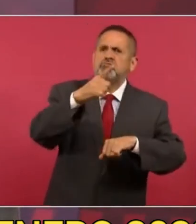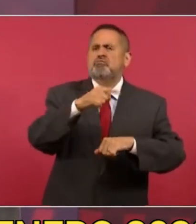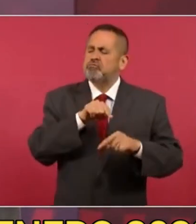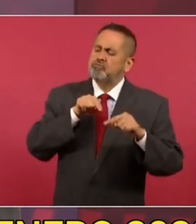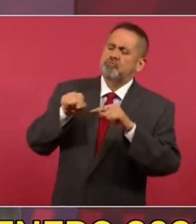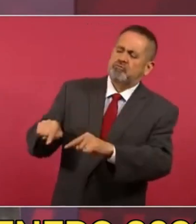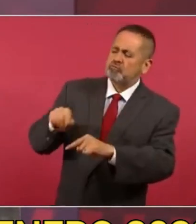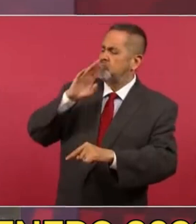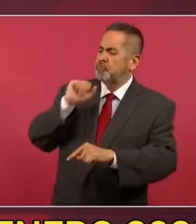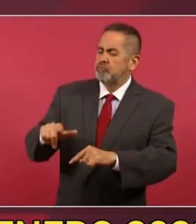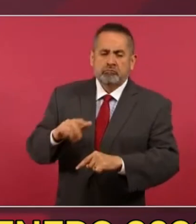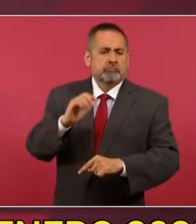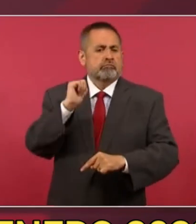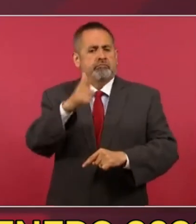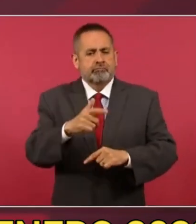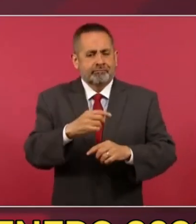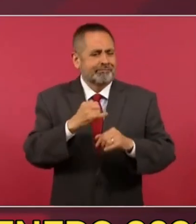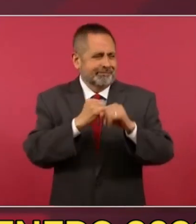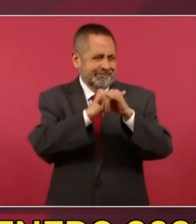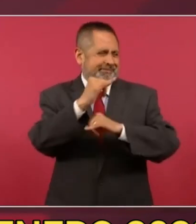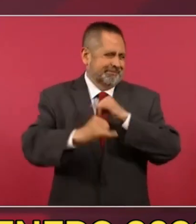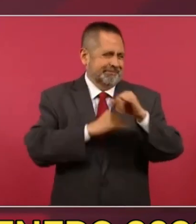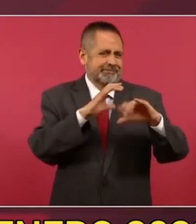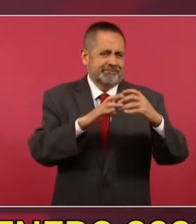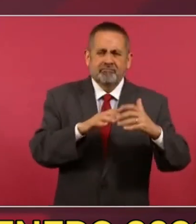de una organización internacional